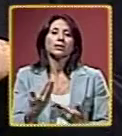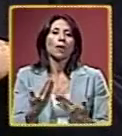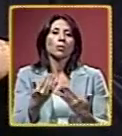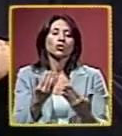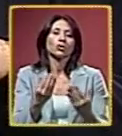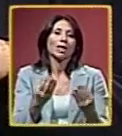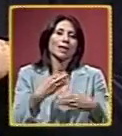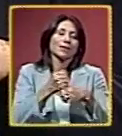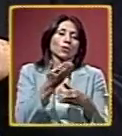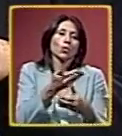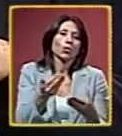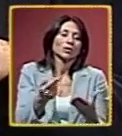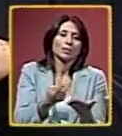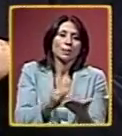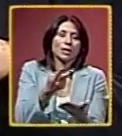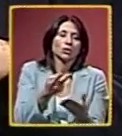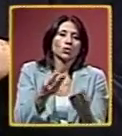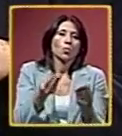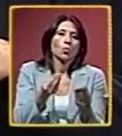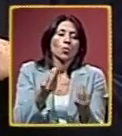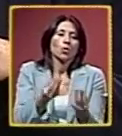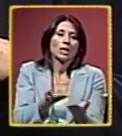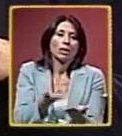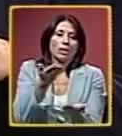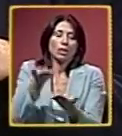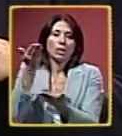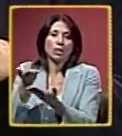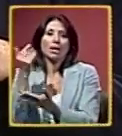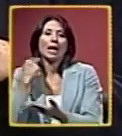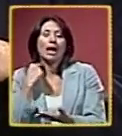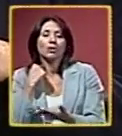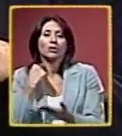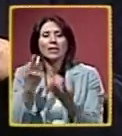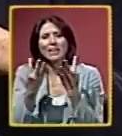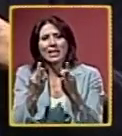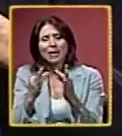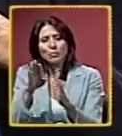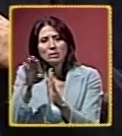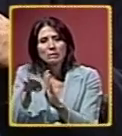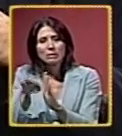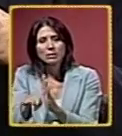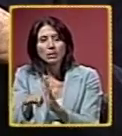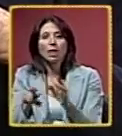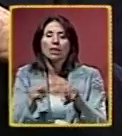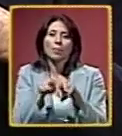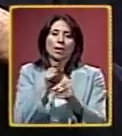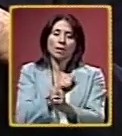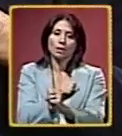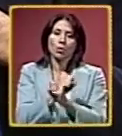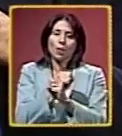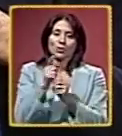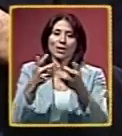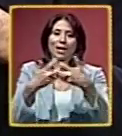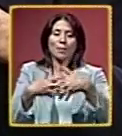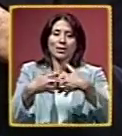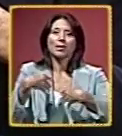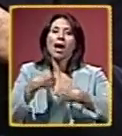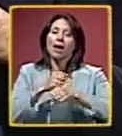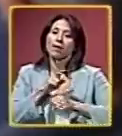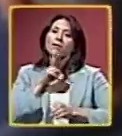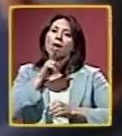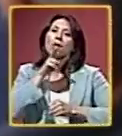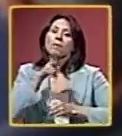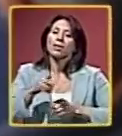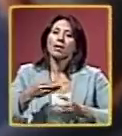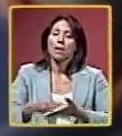precios, sino que los mantenemos lo más bajos posibles y además nos aseguramos de que la empresa realmente le haga la inversión, porque otra cosa que ha pasado